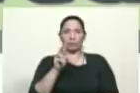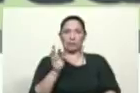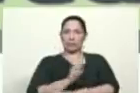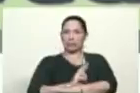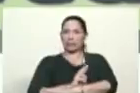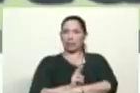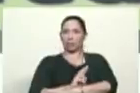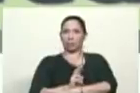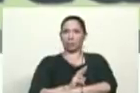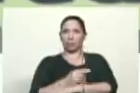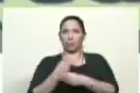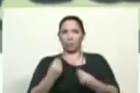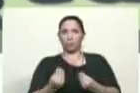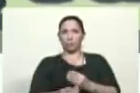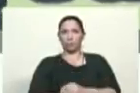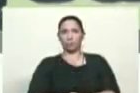que